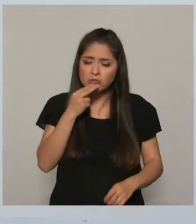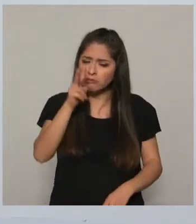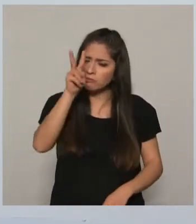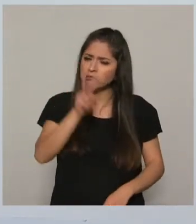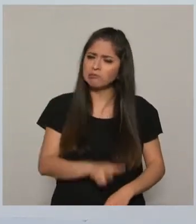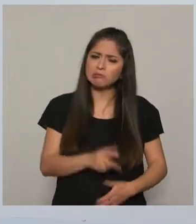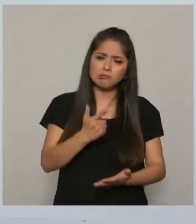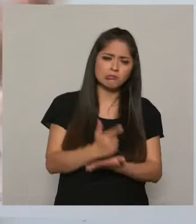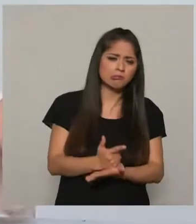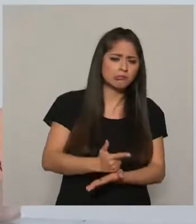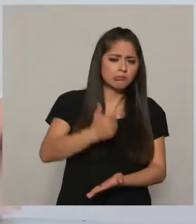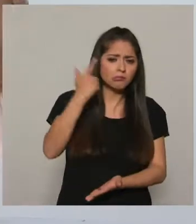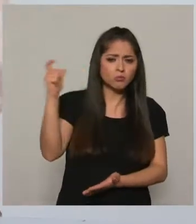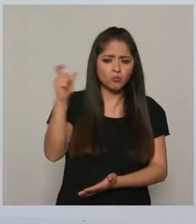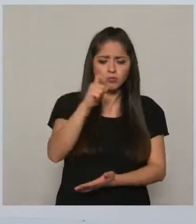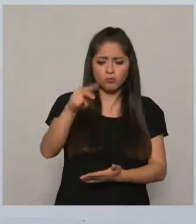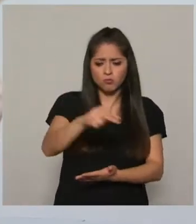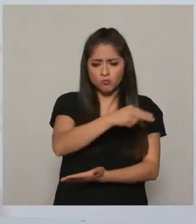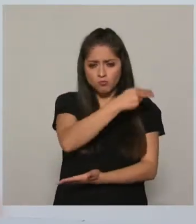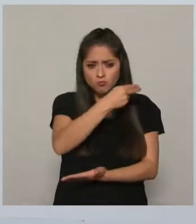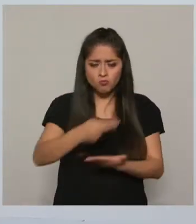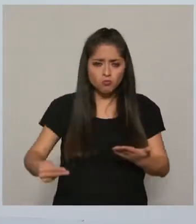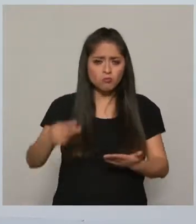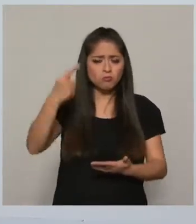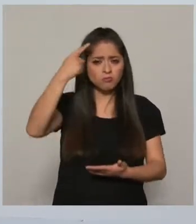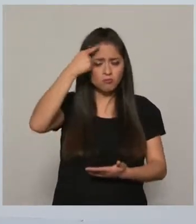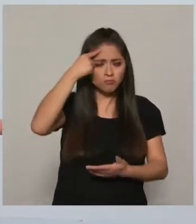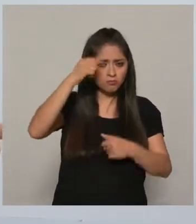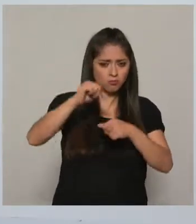riesgo. Al impacto pues se llegan a fracturar el